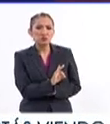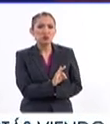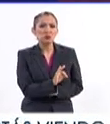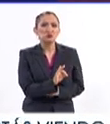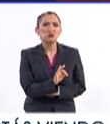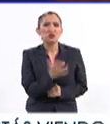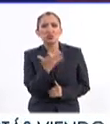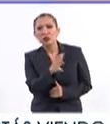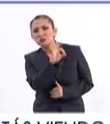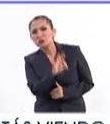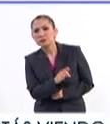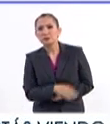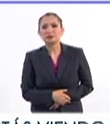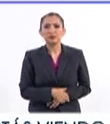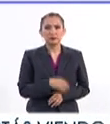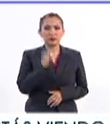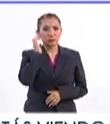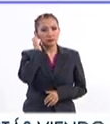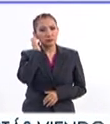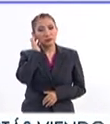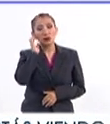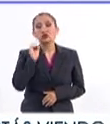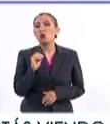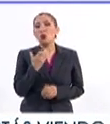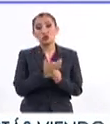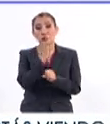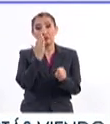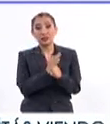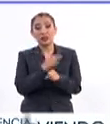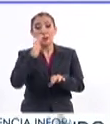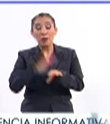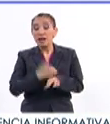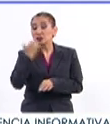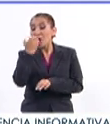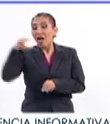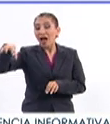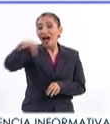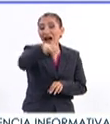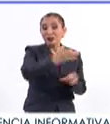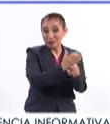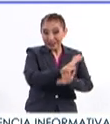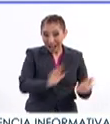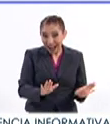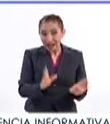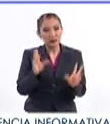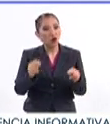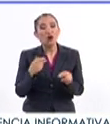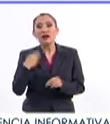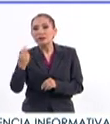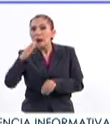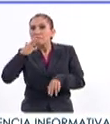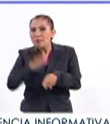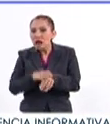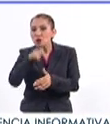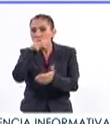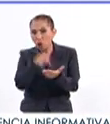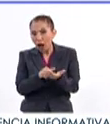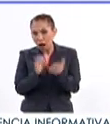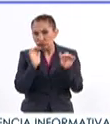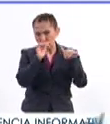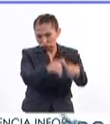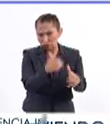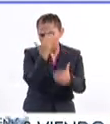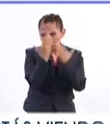5%, 10%. Y no es suficiente con ampliar el número de lugares. Es necesario, además de generar más lugares en la